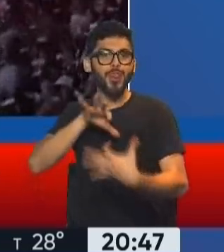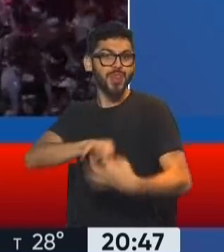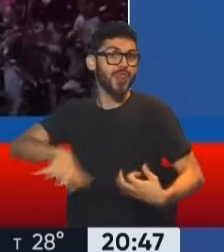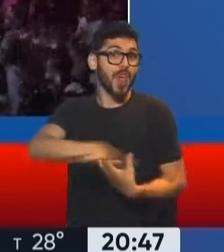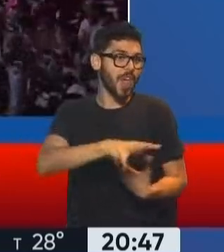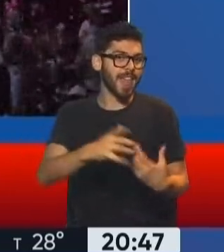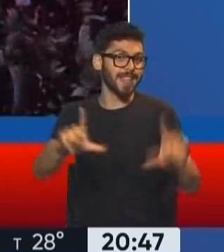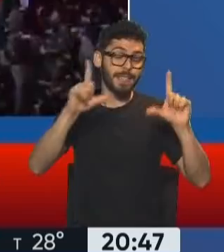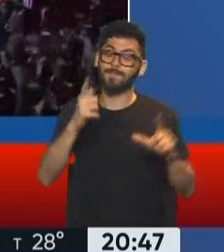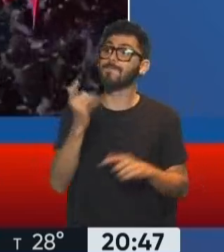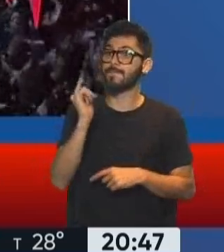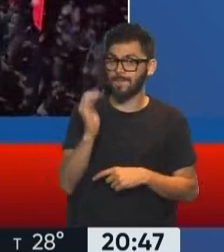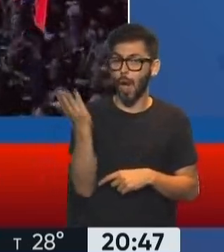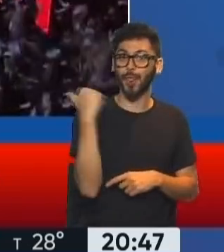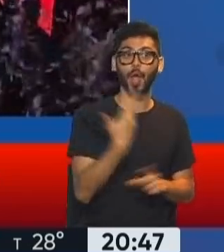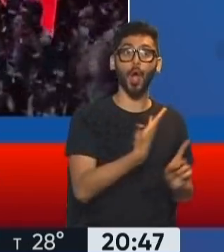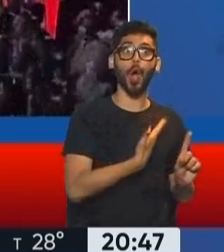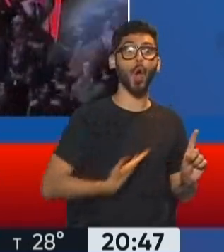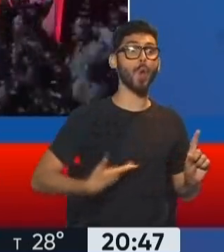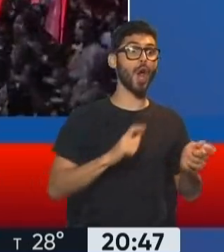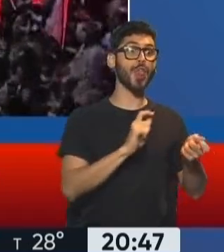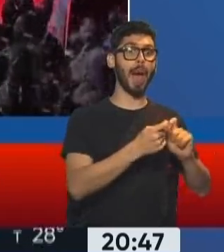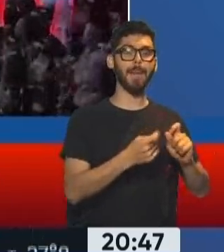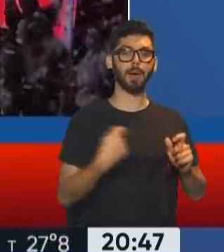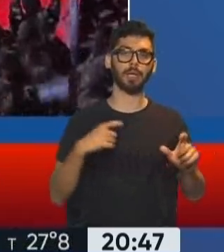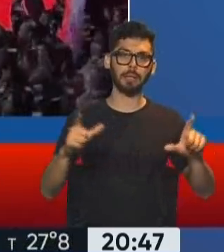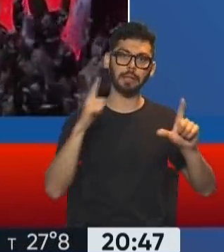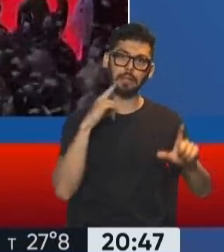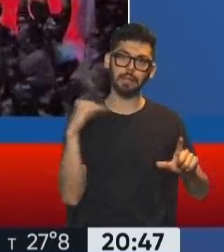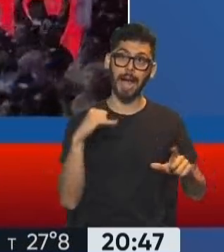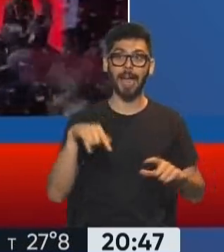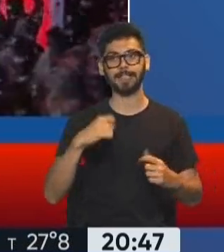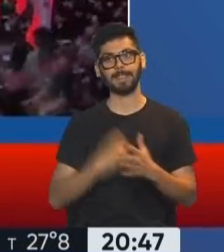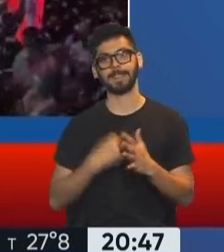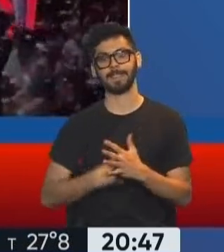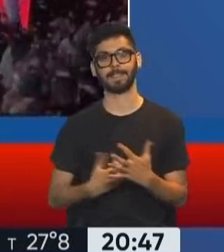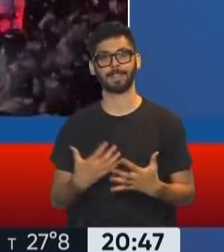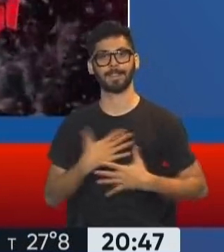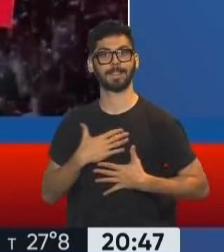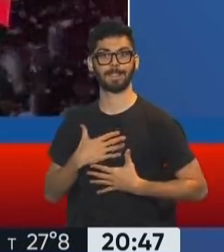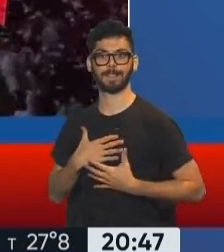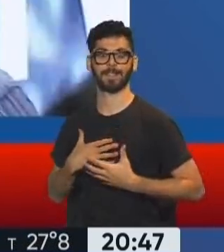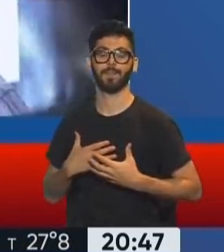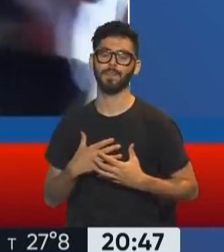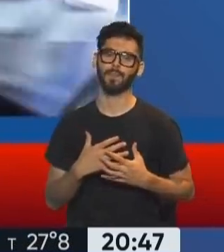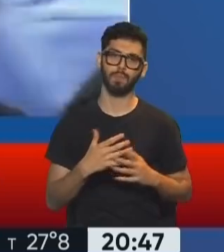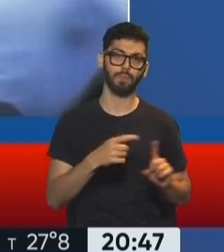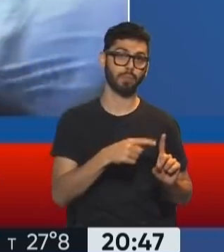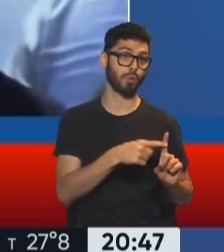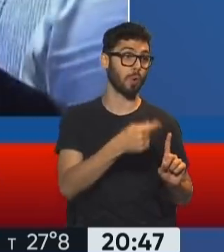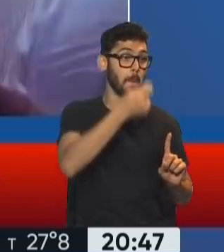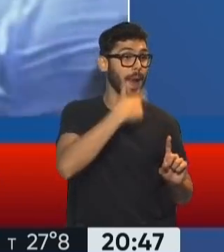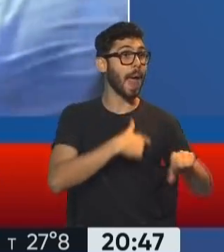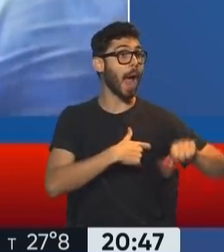parado. Participando del gobierno de Cambiemos. Puso a disposición, Mauricio Macri fue presidente porque el radicalismo puso a disposición